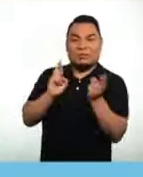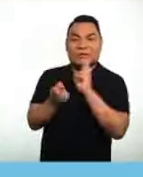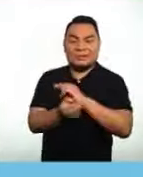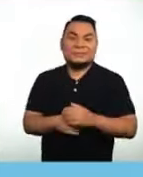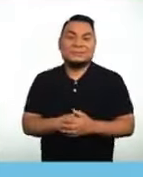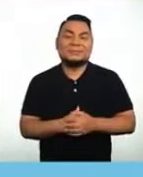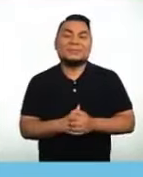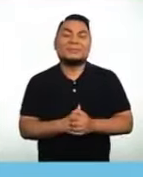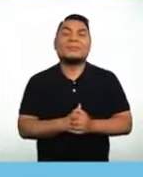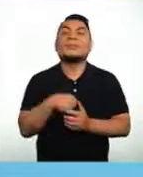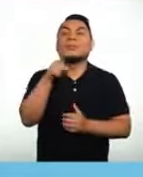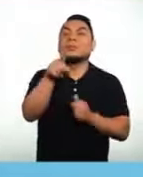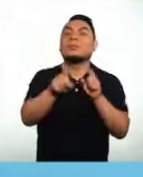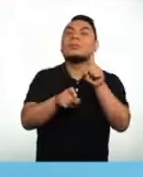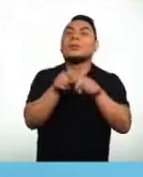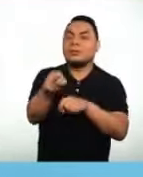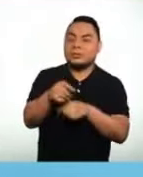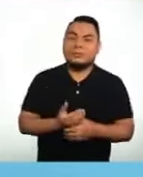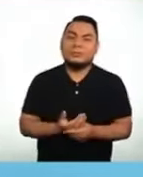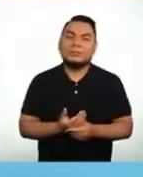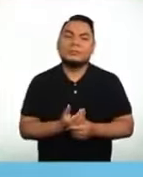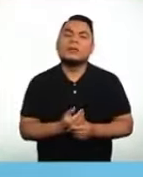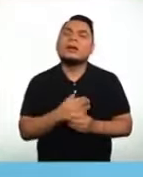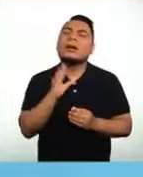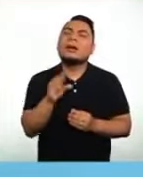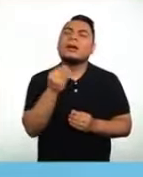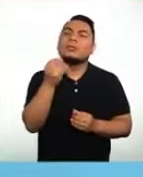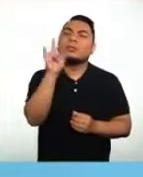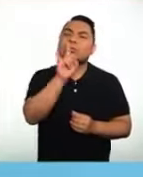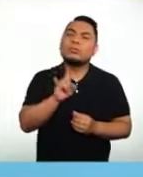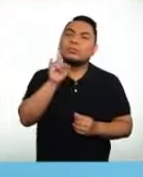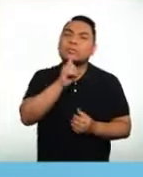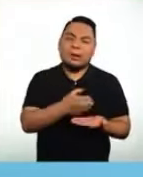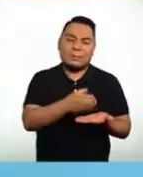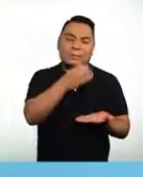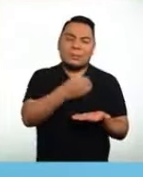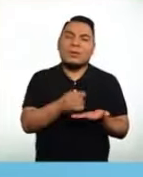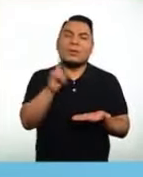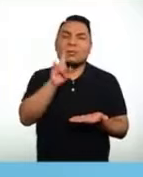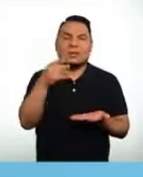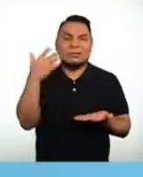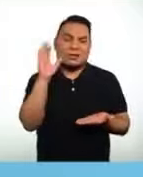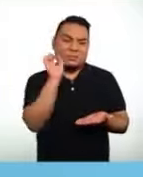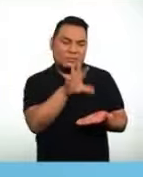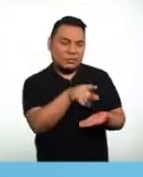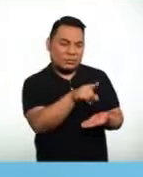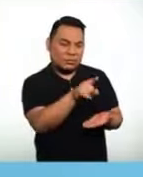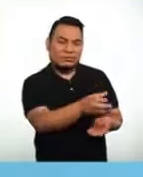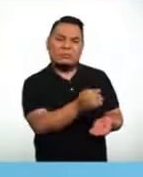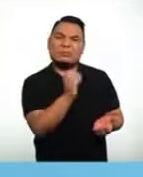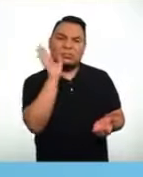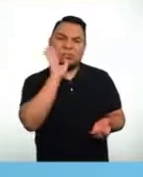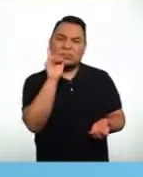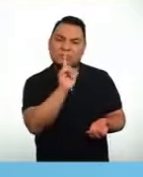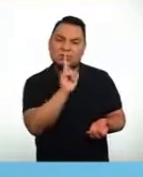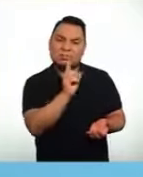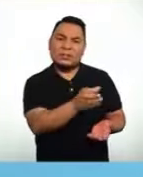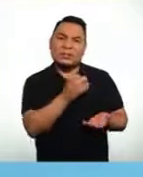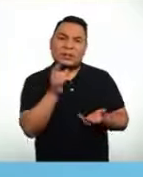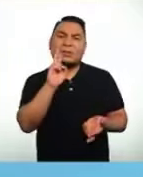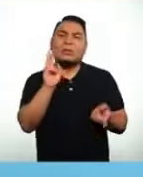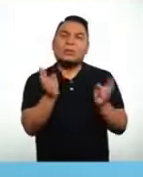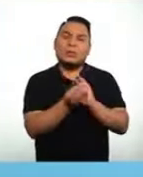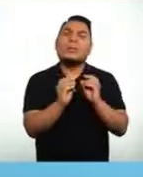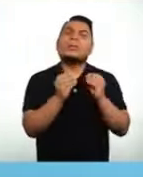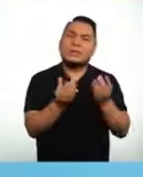elementos reciclados. Pregúntenle, ¿por qué utilizamos botellas usadas en lugar de tirarlas